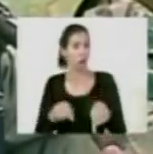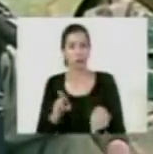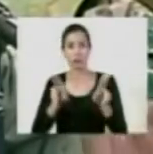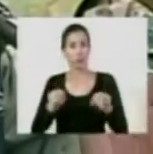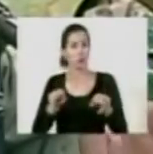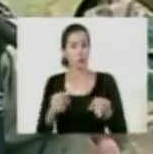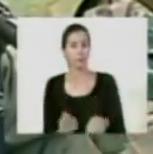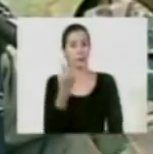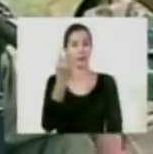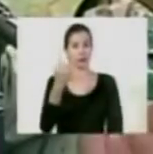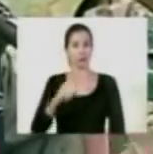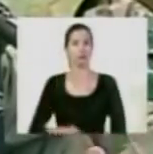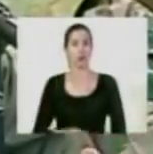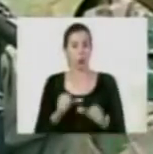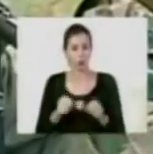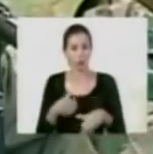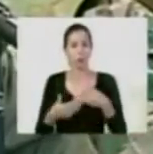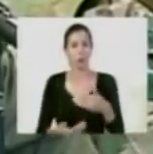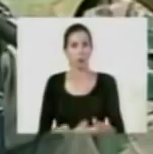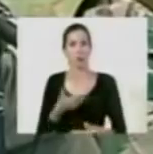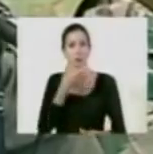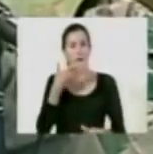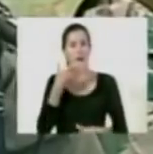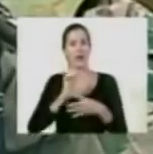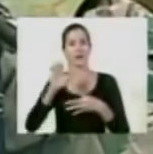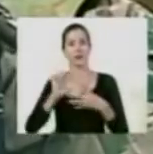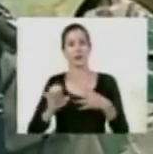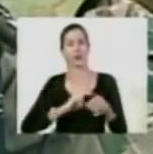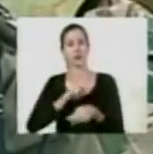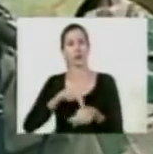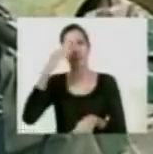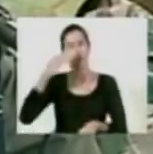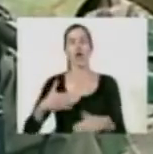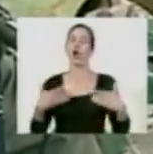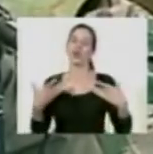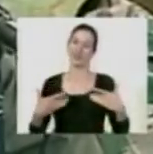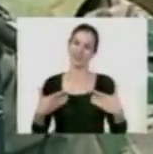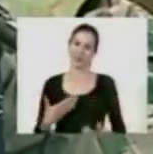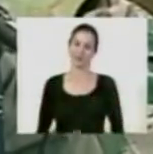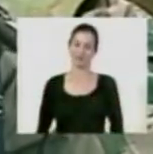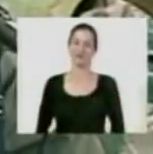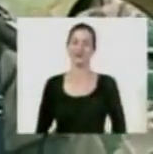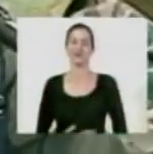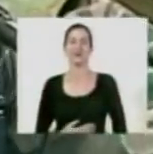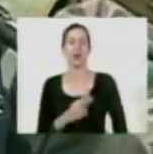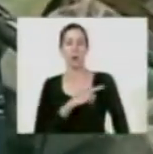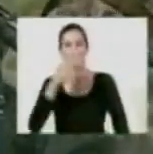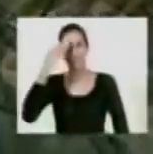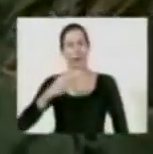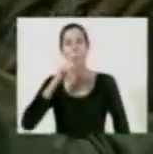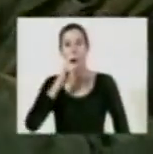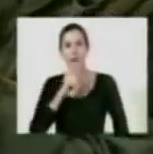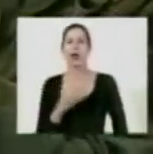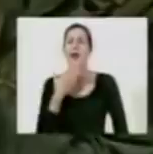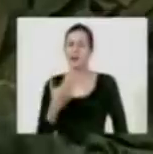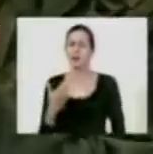seguir perfeccionando nuestra estrategia nacional militar. Muy contento, mi comandante en jefe. Muchas gracias por toda la oportunidad que nos ha dado.